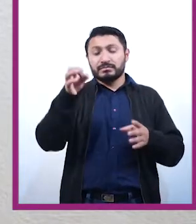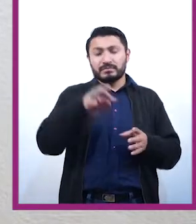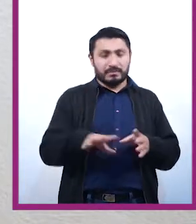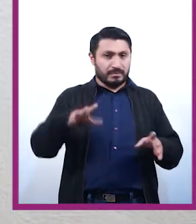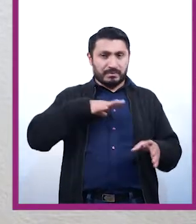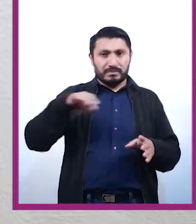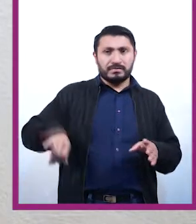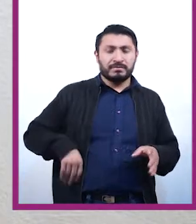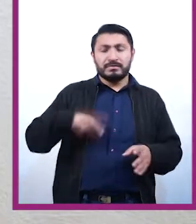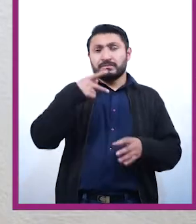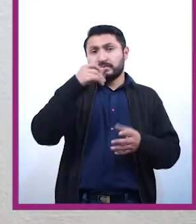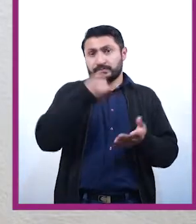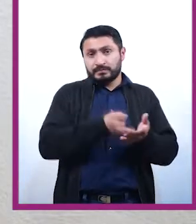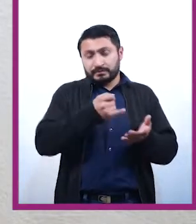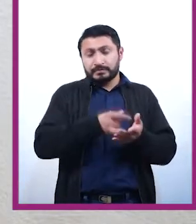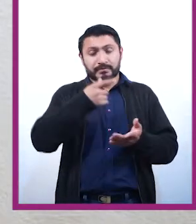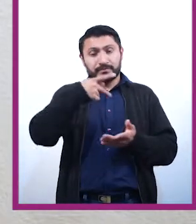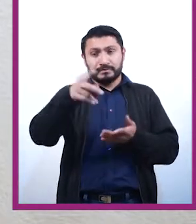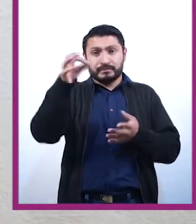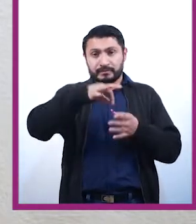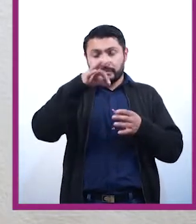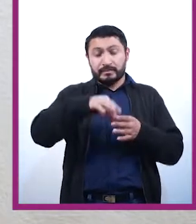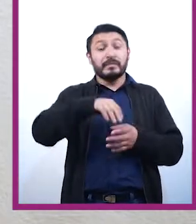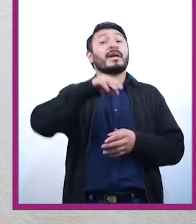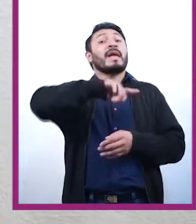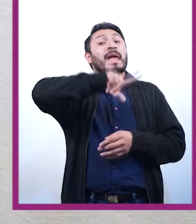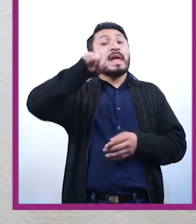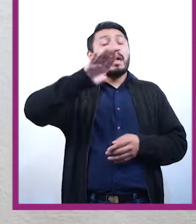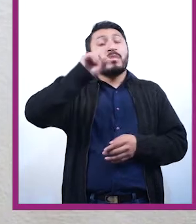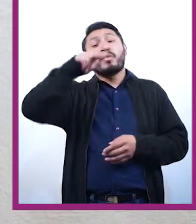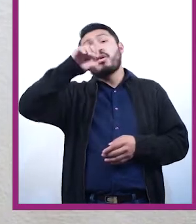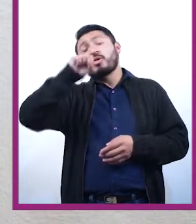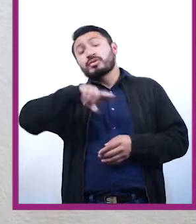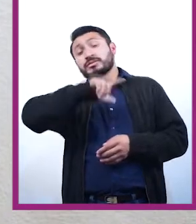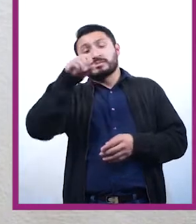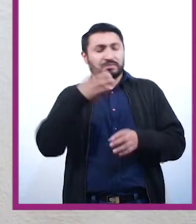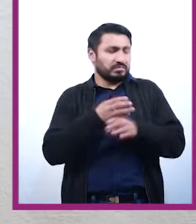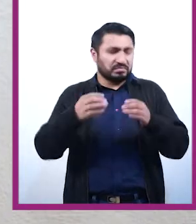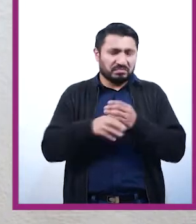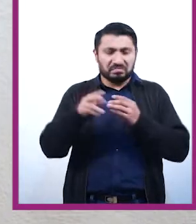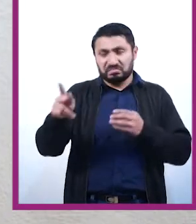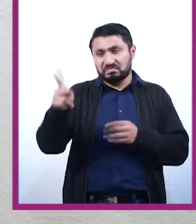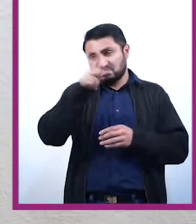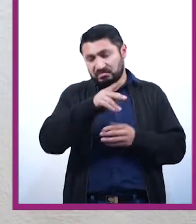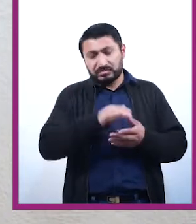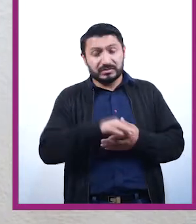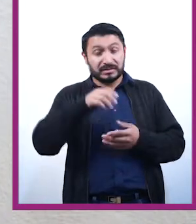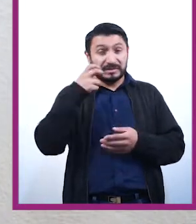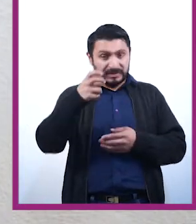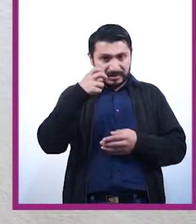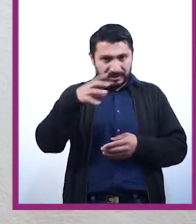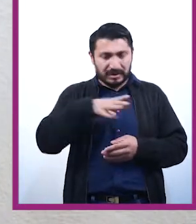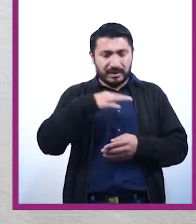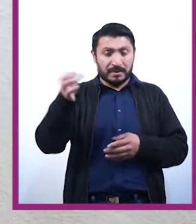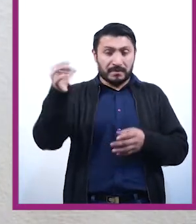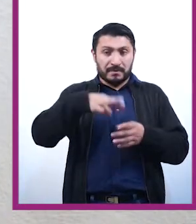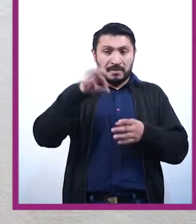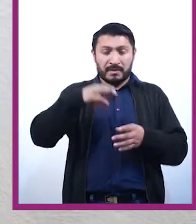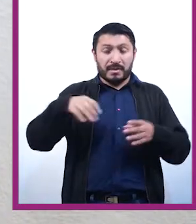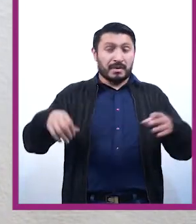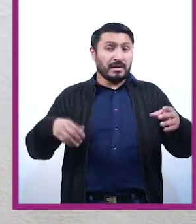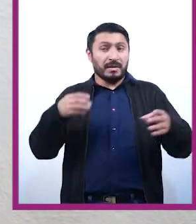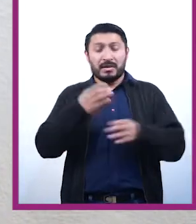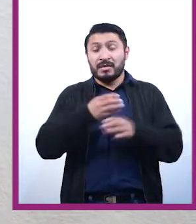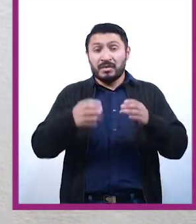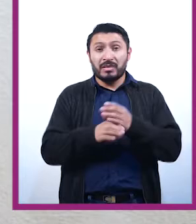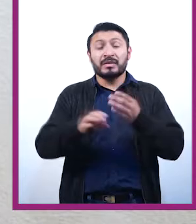obtuvieran intereses por sus ahorros. A los bonos le siguieron otros productos financieros similares, a partir de los cuales se podía invertir en